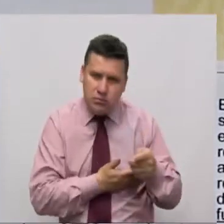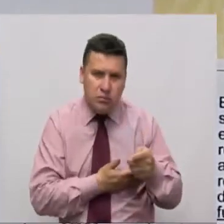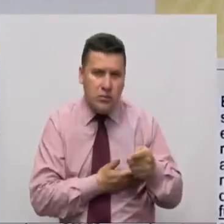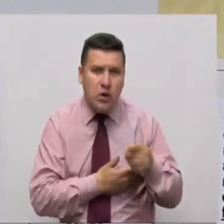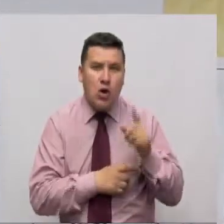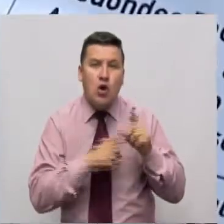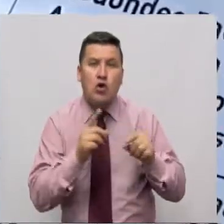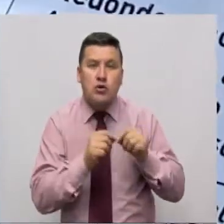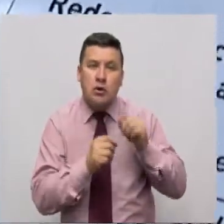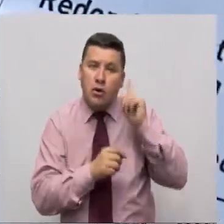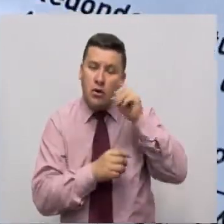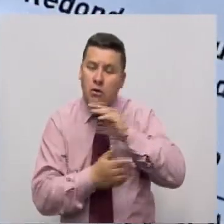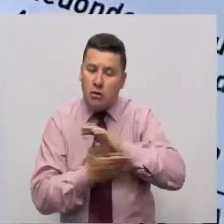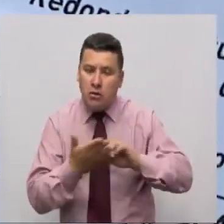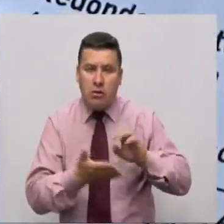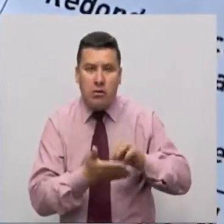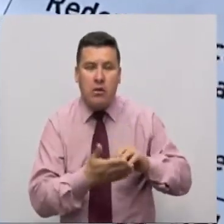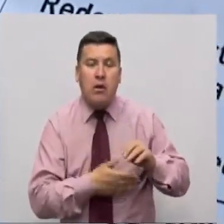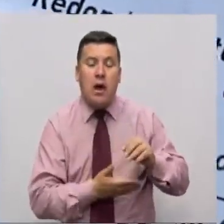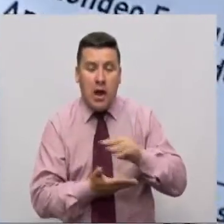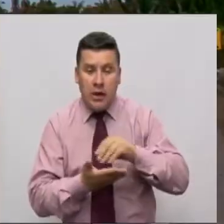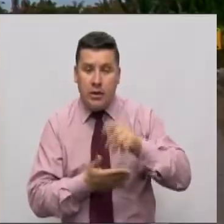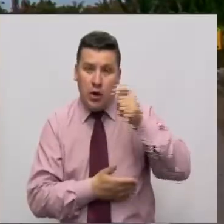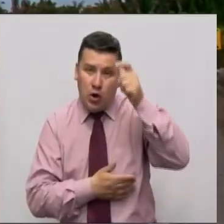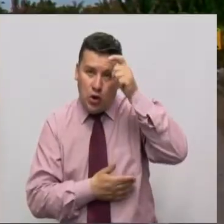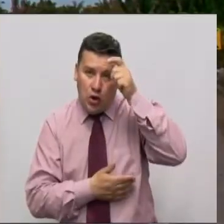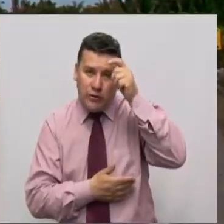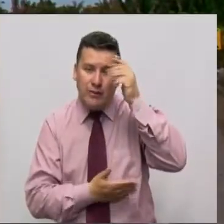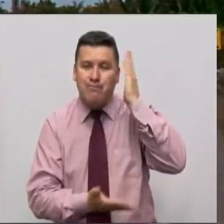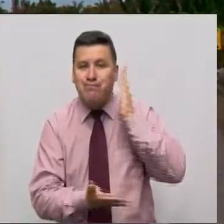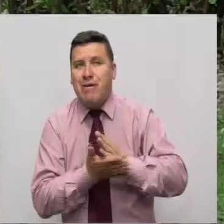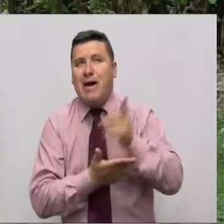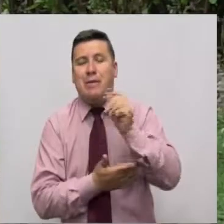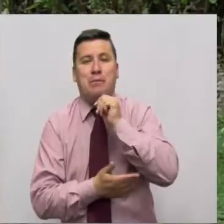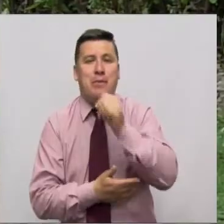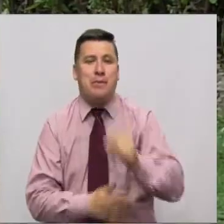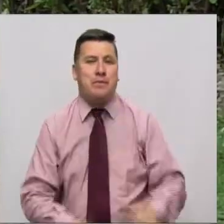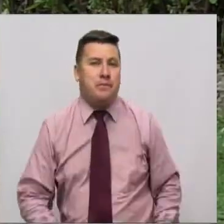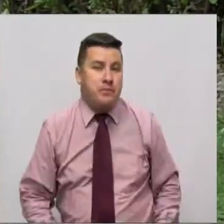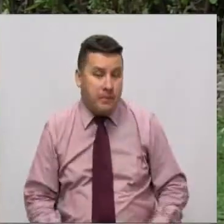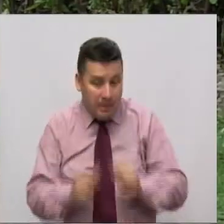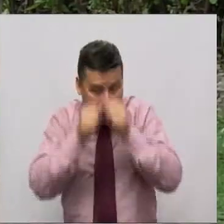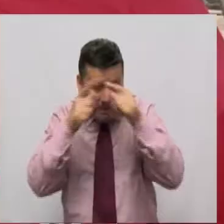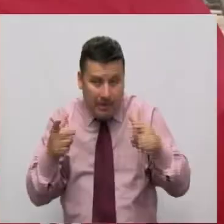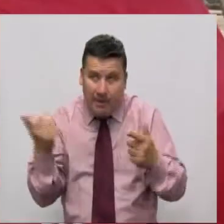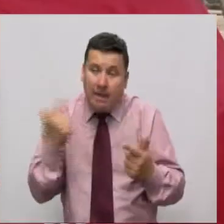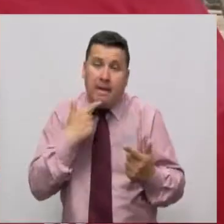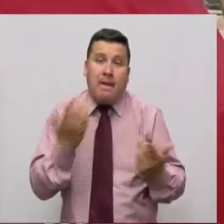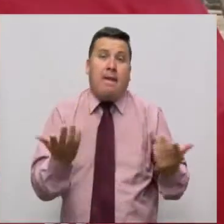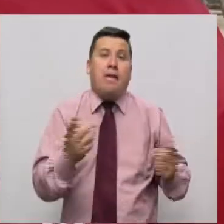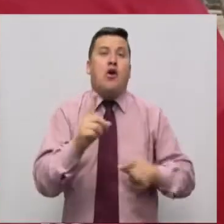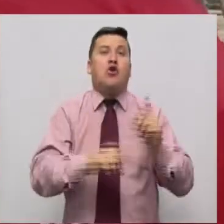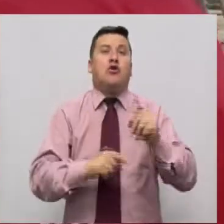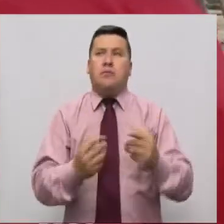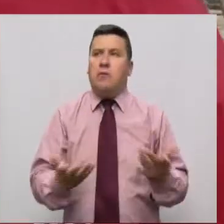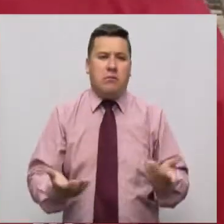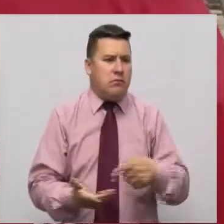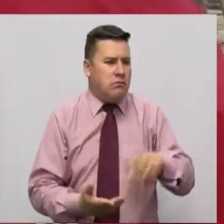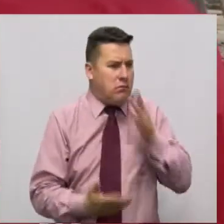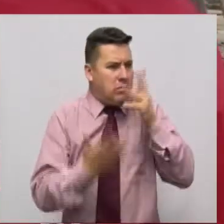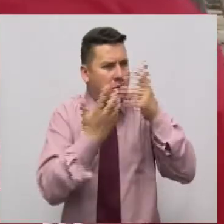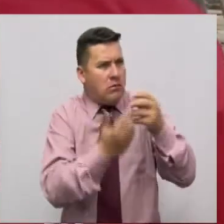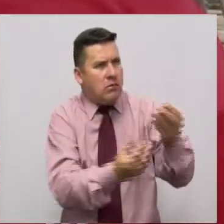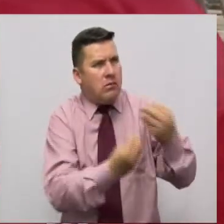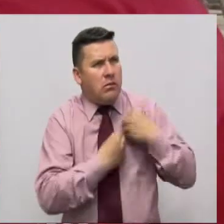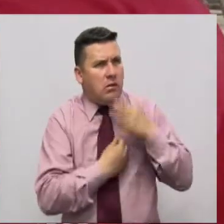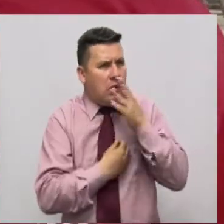85% no se les aplicó el subsidio. Atlántico y Córdoba fueron los más afectados. El Estado es el que puede decir que da un subsidio, pero